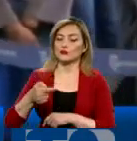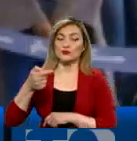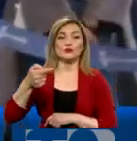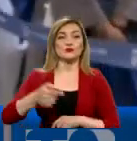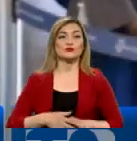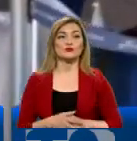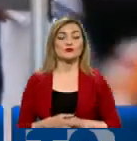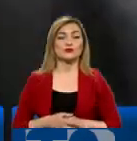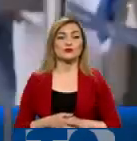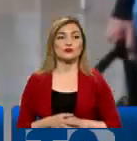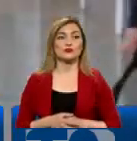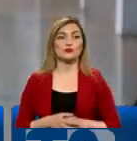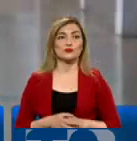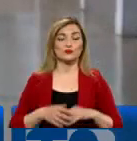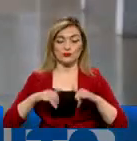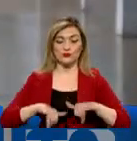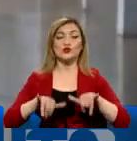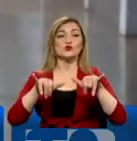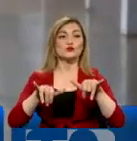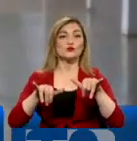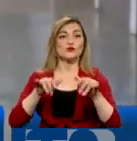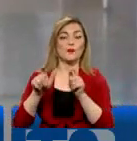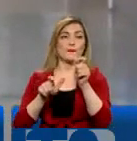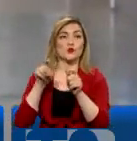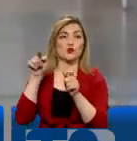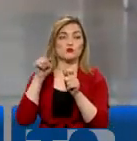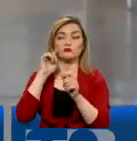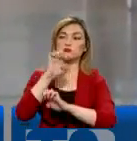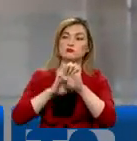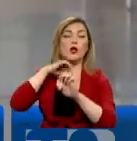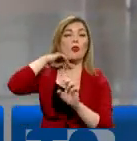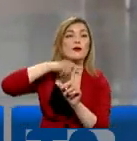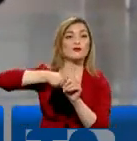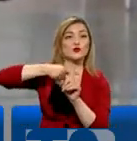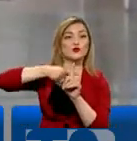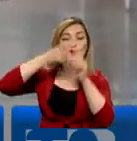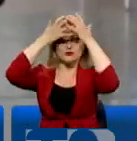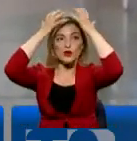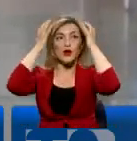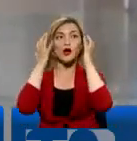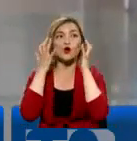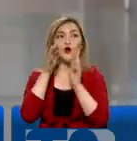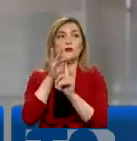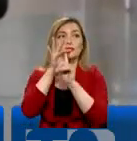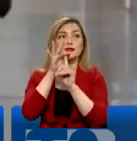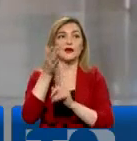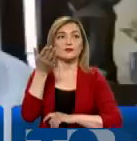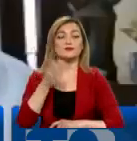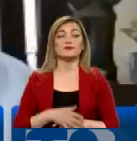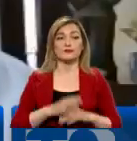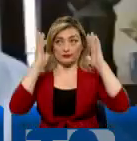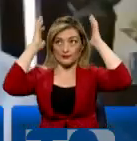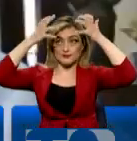durante todo el transcurso de la terminal tenemos gente nuestra chequeando temperatura con estos cascos especiales que tenemos que